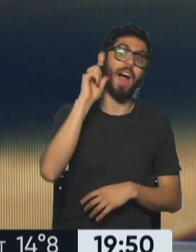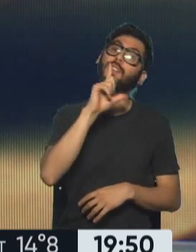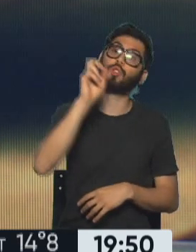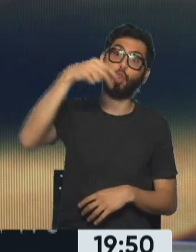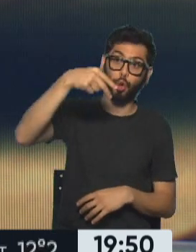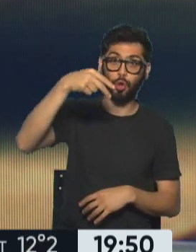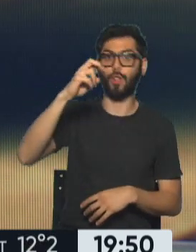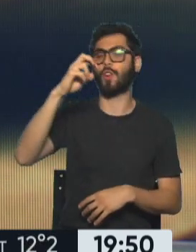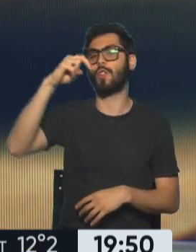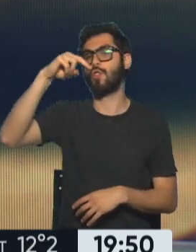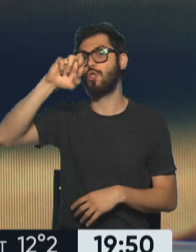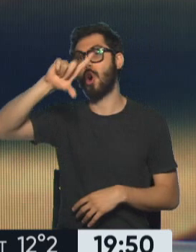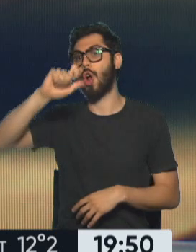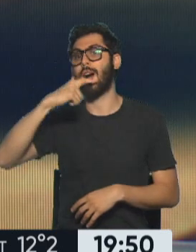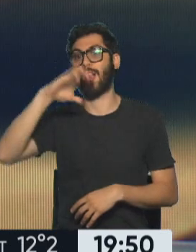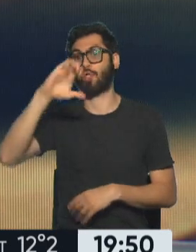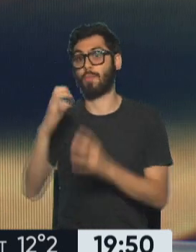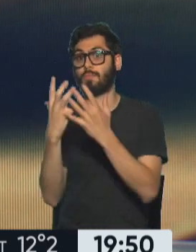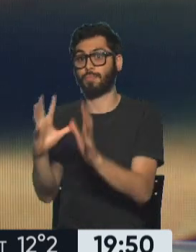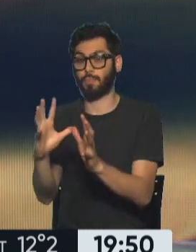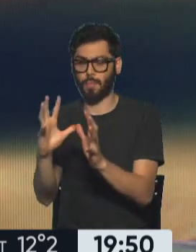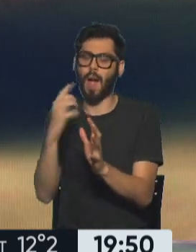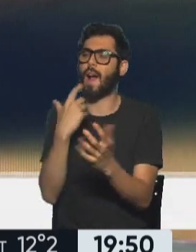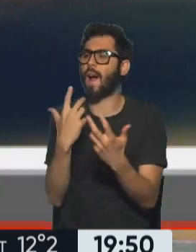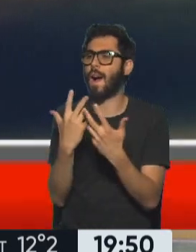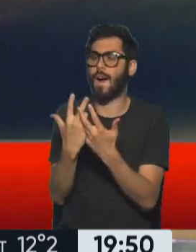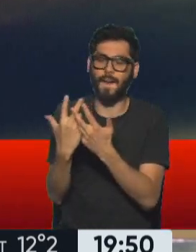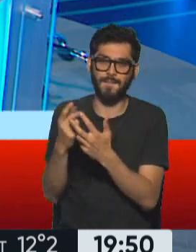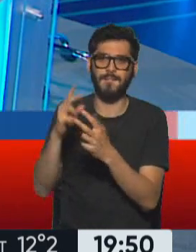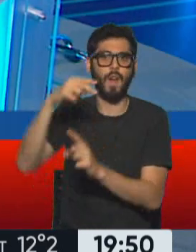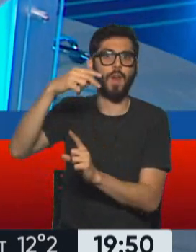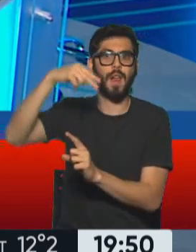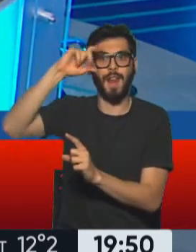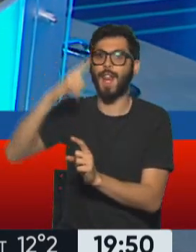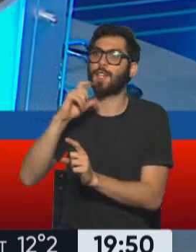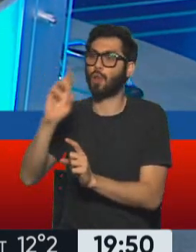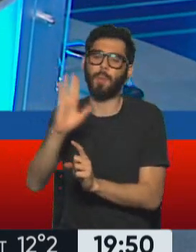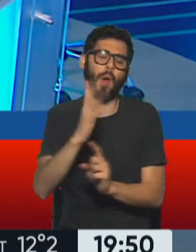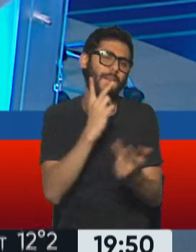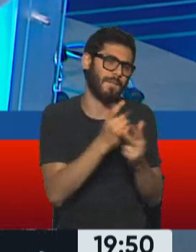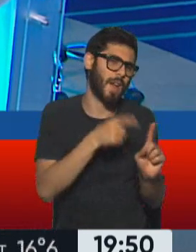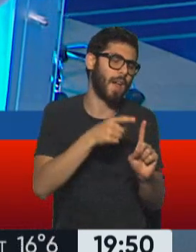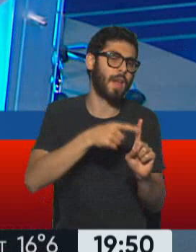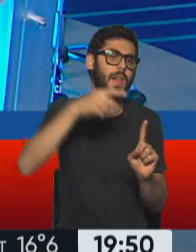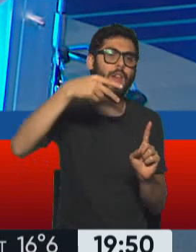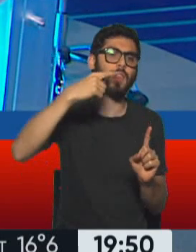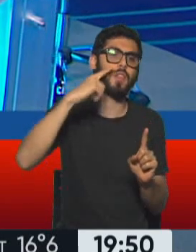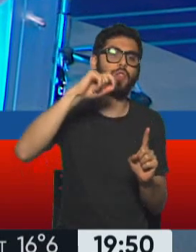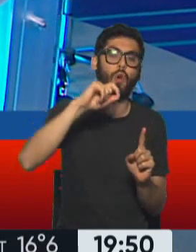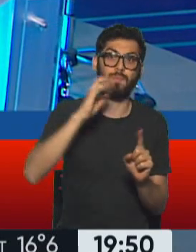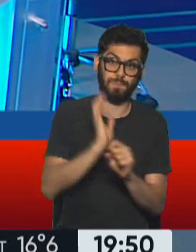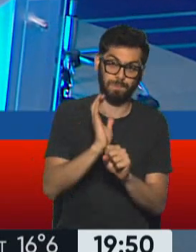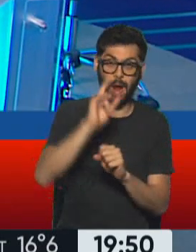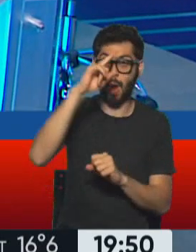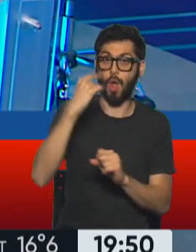tocamos con Néstor Espósito qué es lo que sucede con la Corte, pero arranquemos con Nico Fiorentino para hablar de esa postura que bien explicó Alberto Fernández.